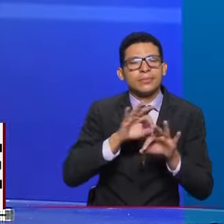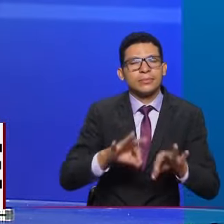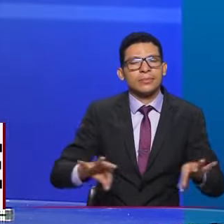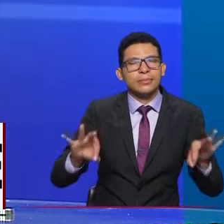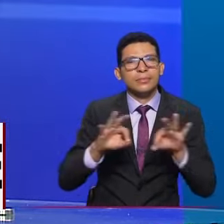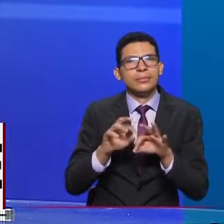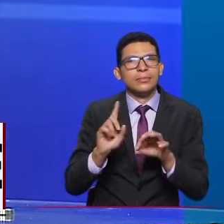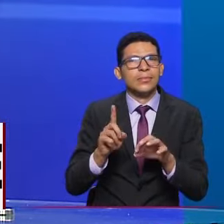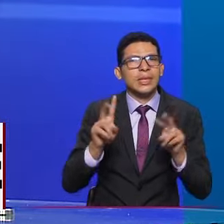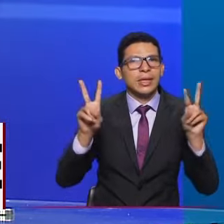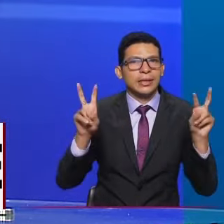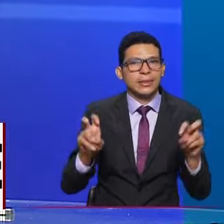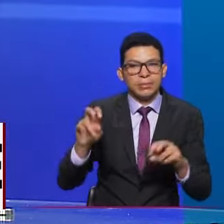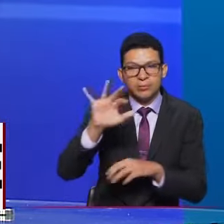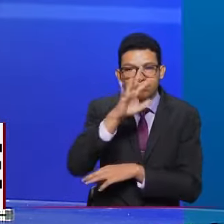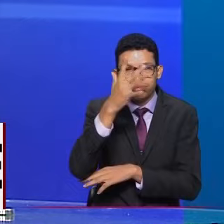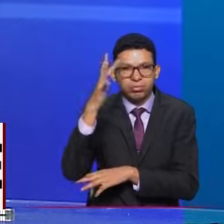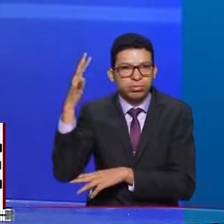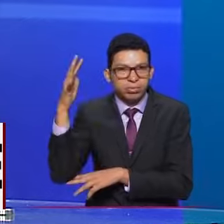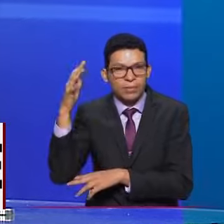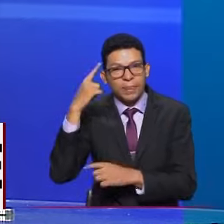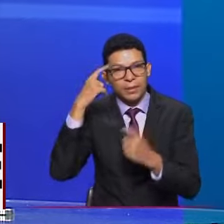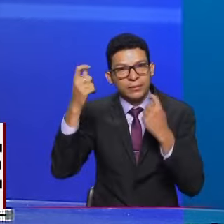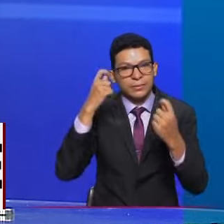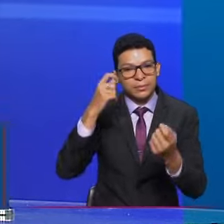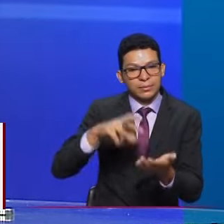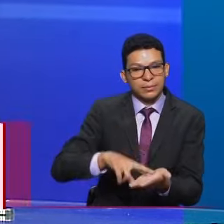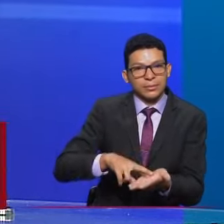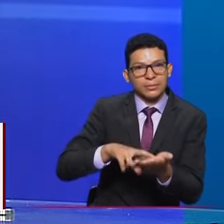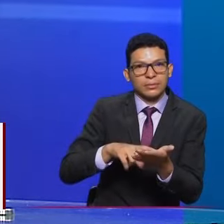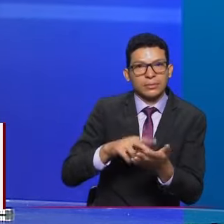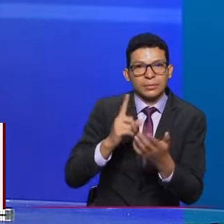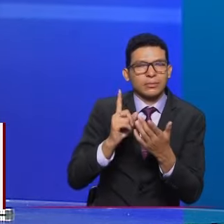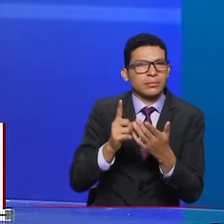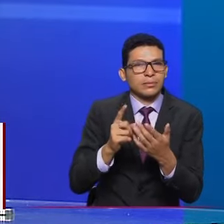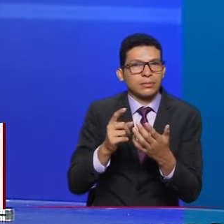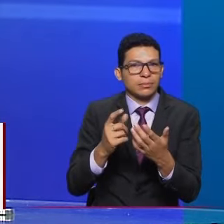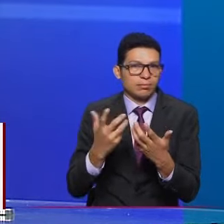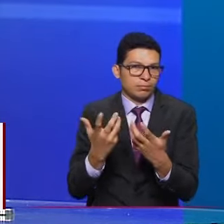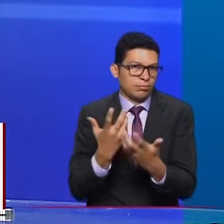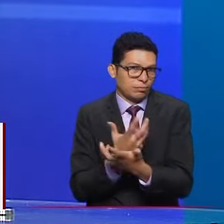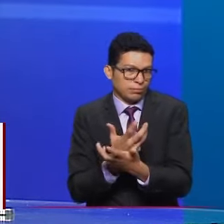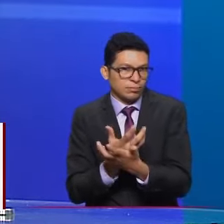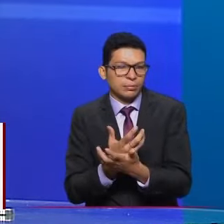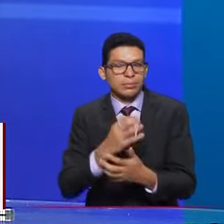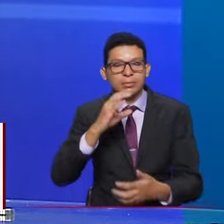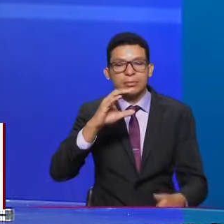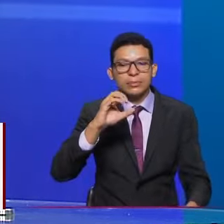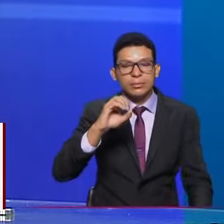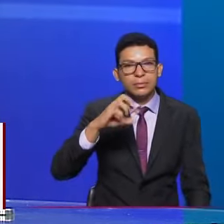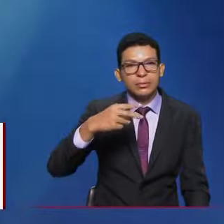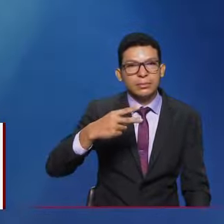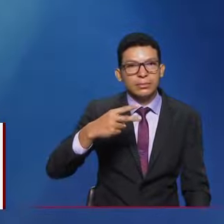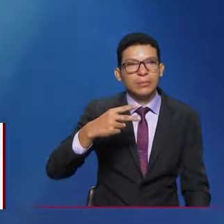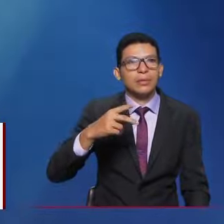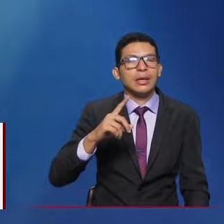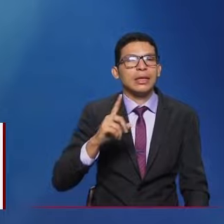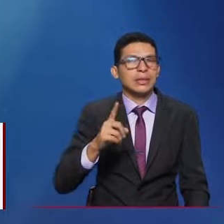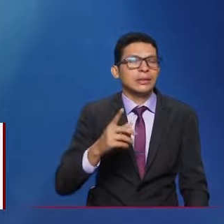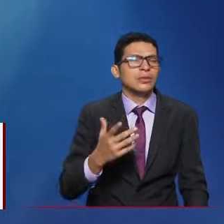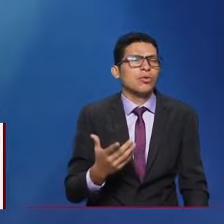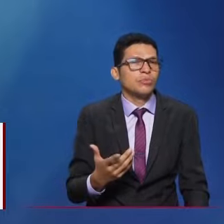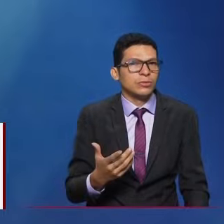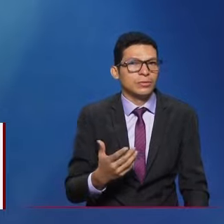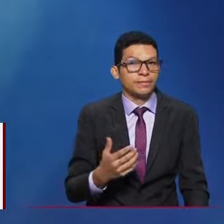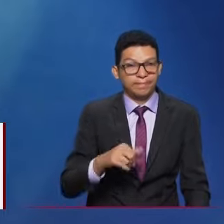tema de los árboles y de las estrategias de restauración ecológica que están adelantando a propósito de la COP16. Sí, efectivamente, bueno, Cali